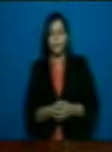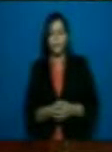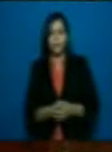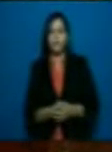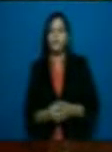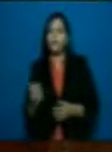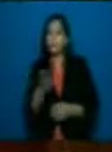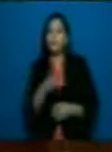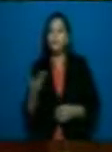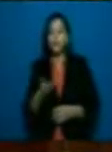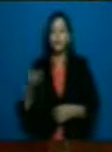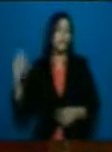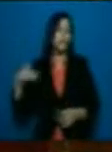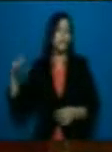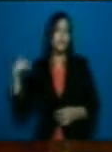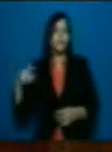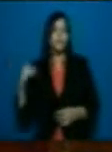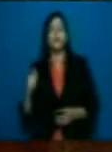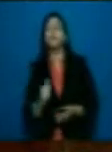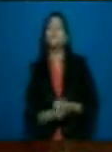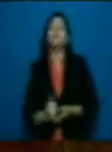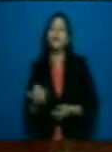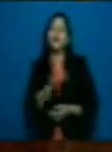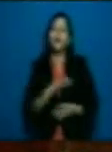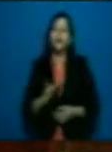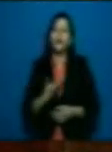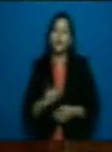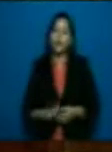nuestras costumbres y nuestras tradiciones